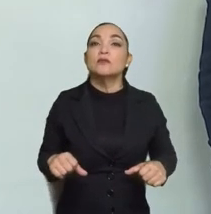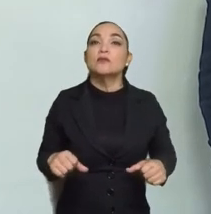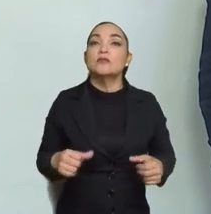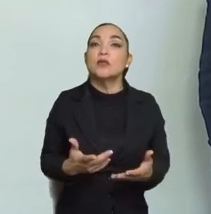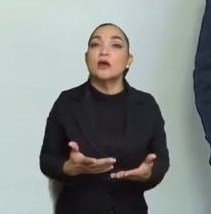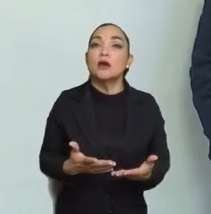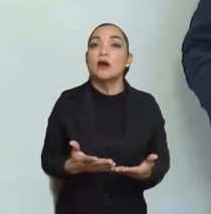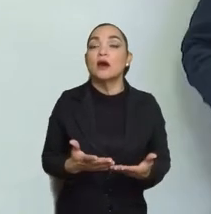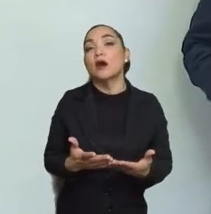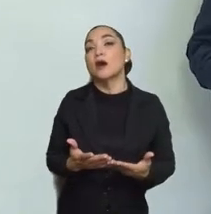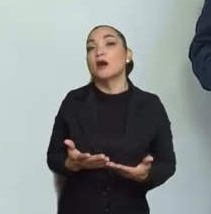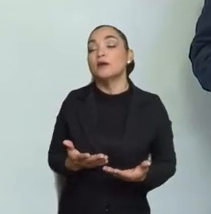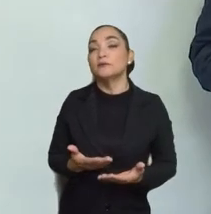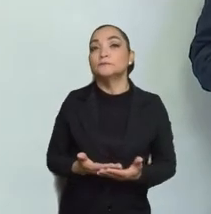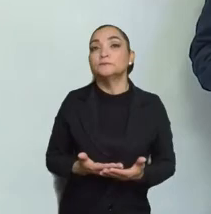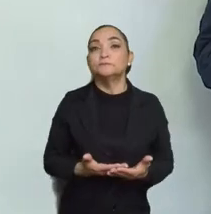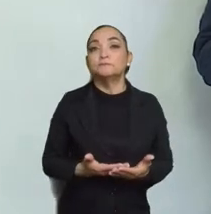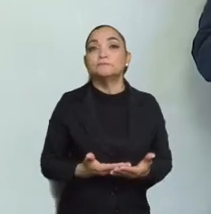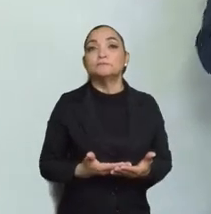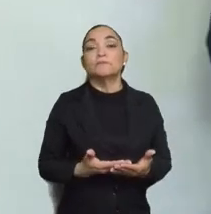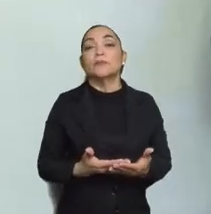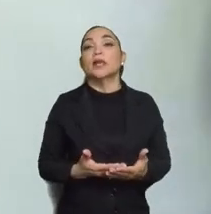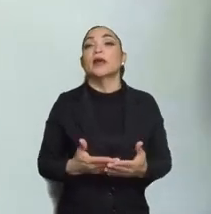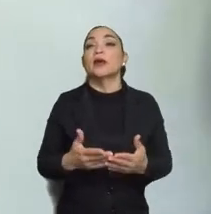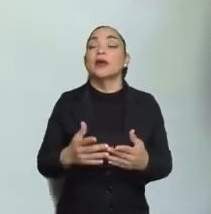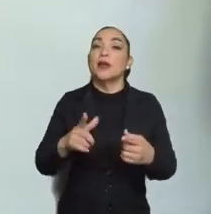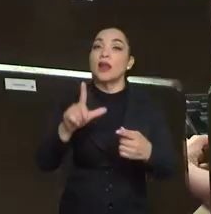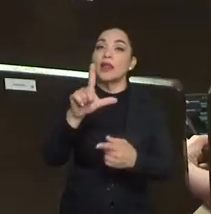en el arte, en la literatura.